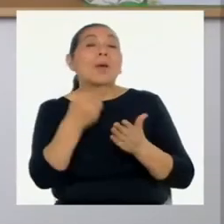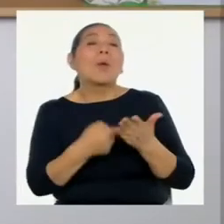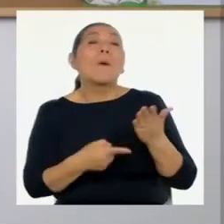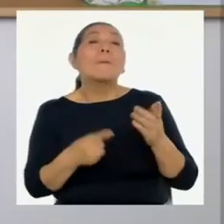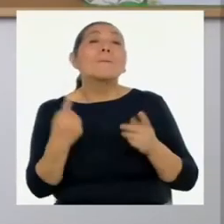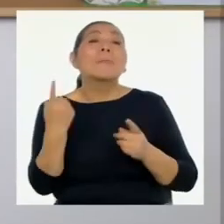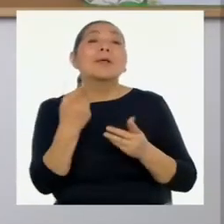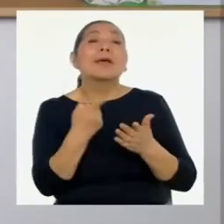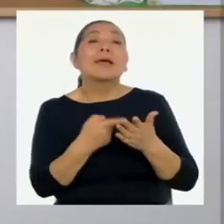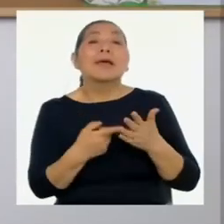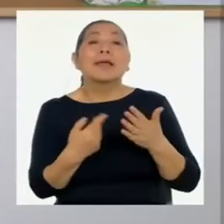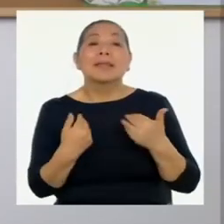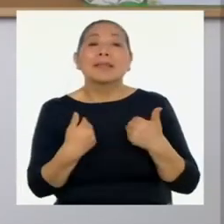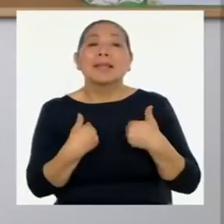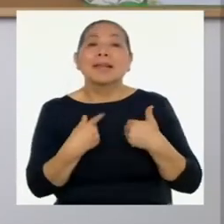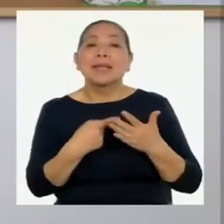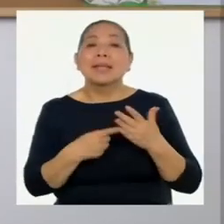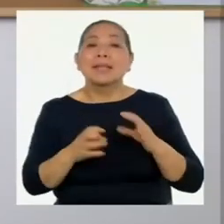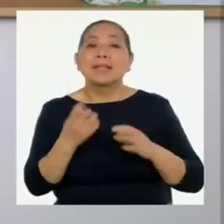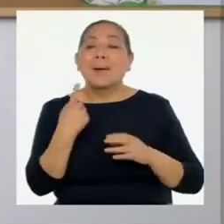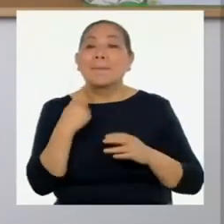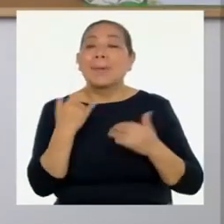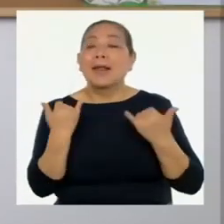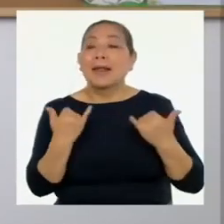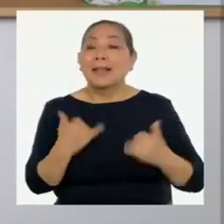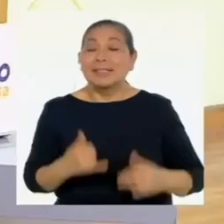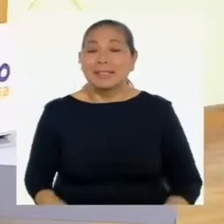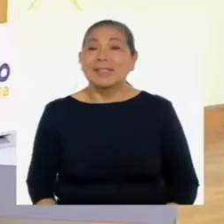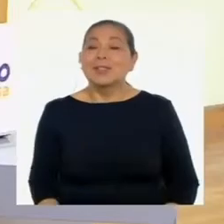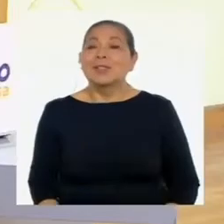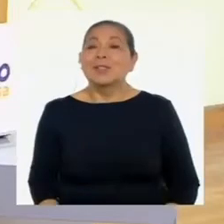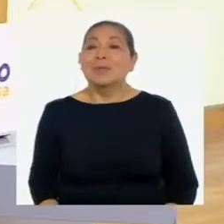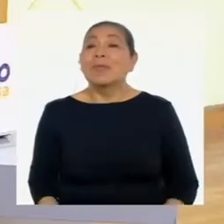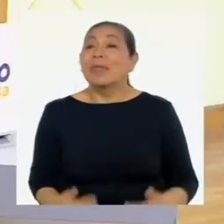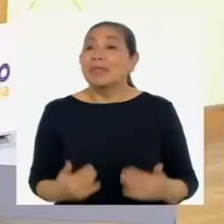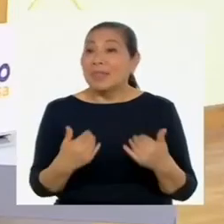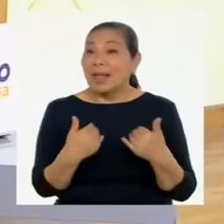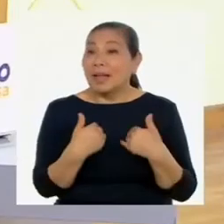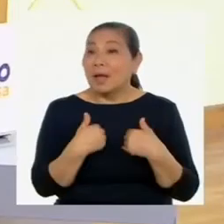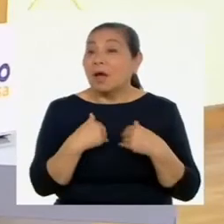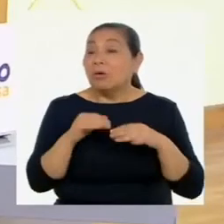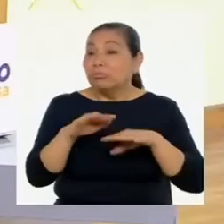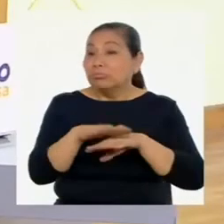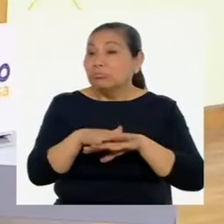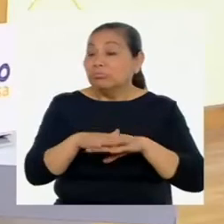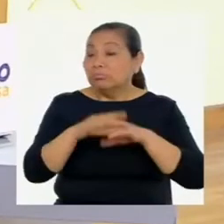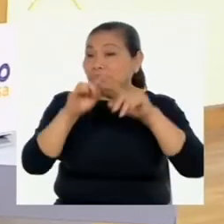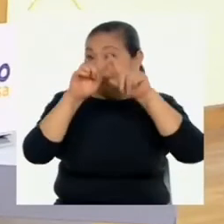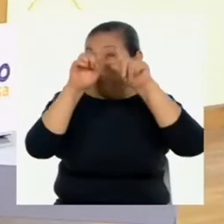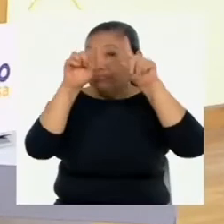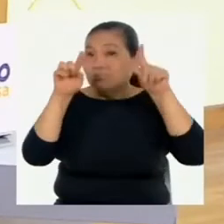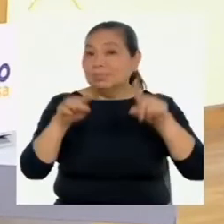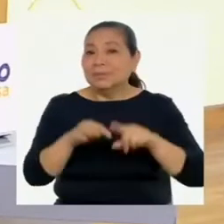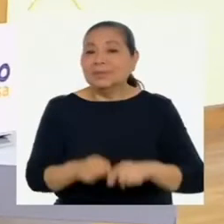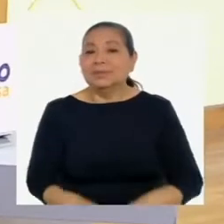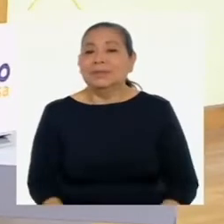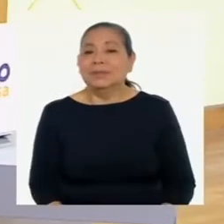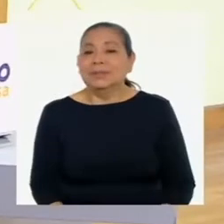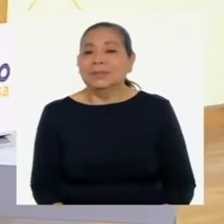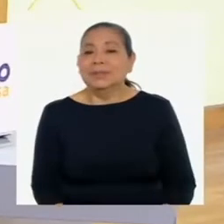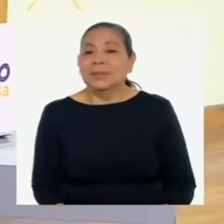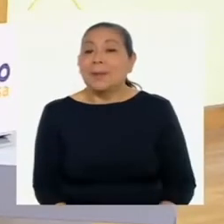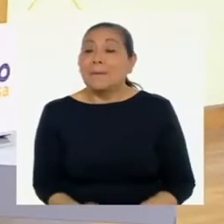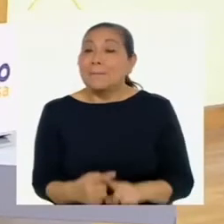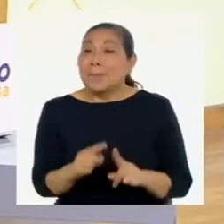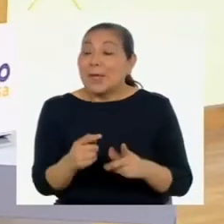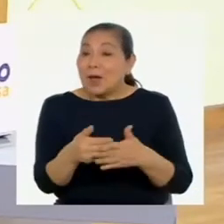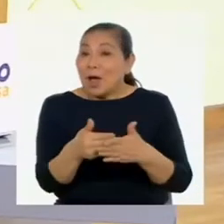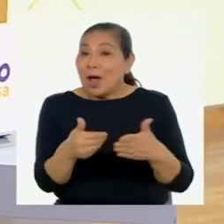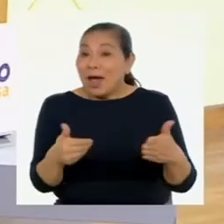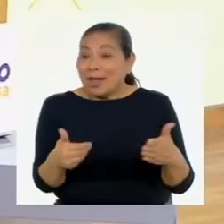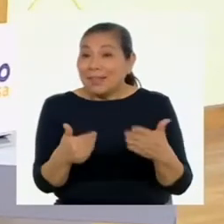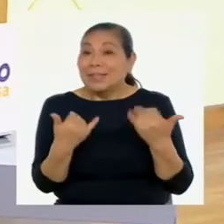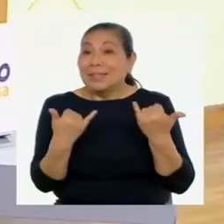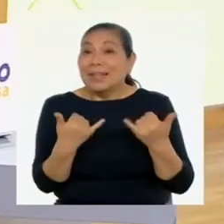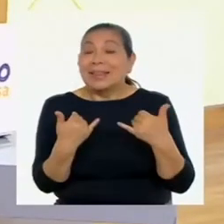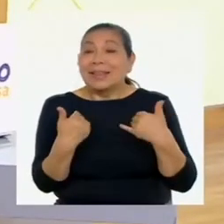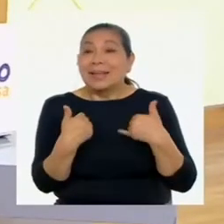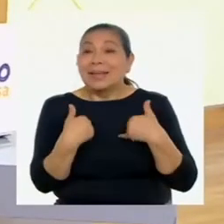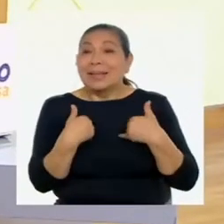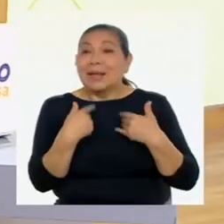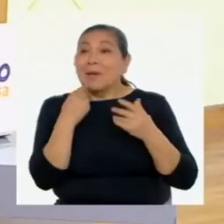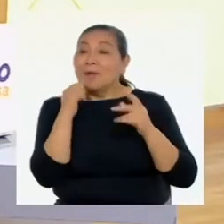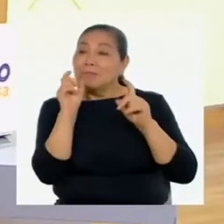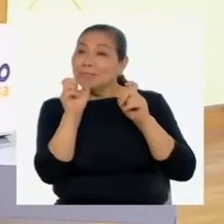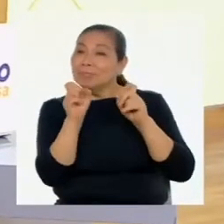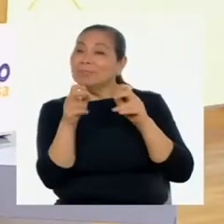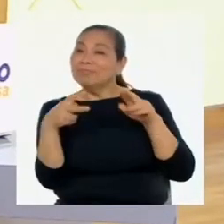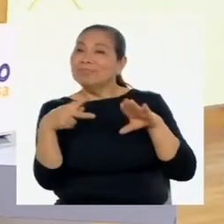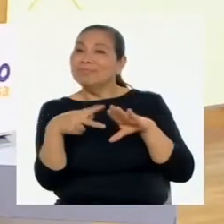es lo primero que deberíamos hacer para esto, Yanira? Tendríamos que planificar nuestro afiche, profesora. Pero antes de empezar con eso,